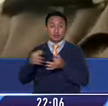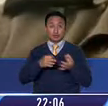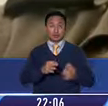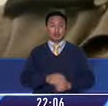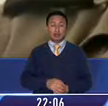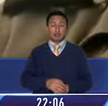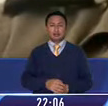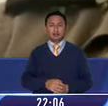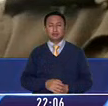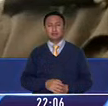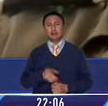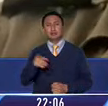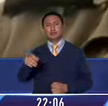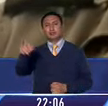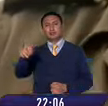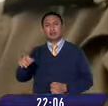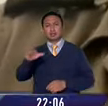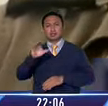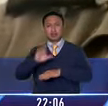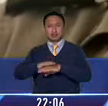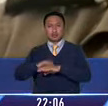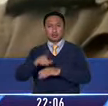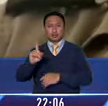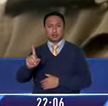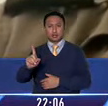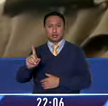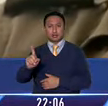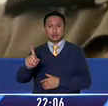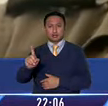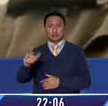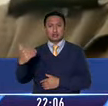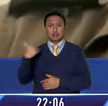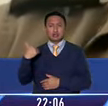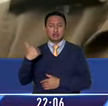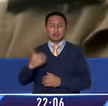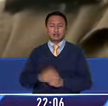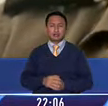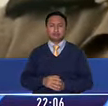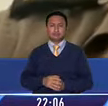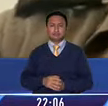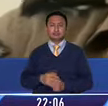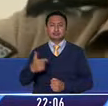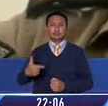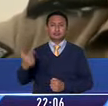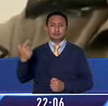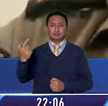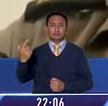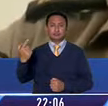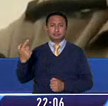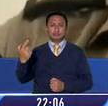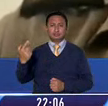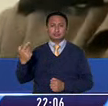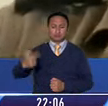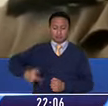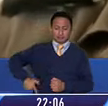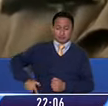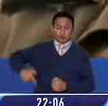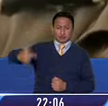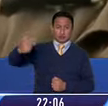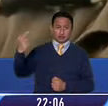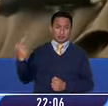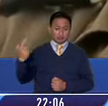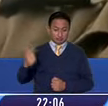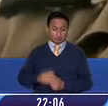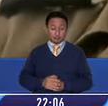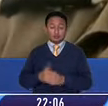es que encontraron responsabilidad en una sola, que tenía un revólver calibre 38 en su cintura, pues